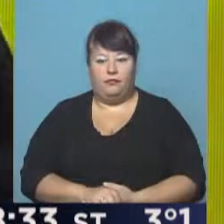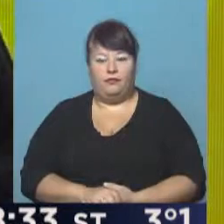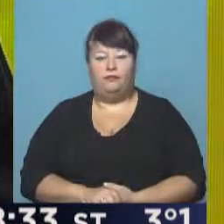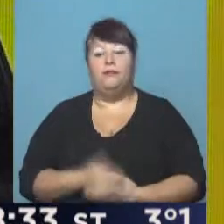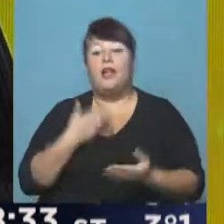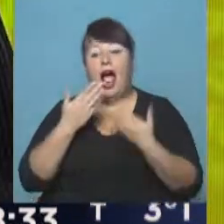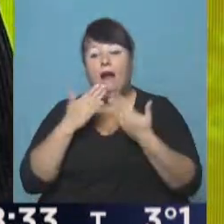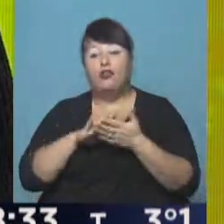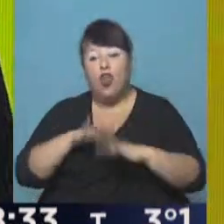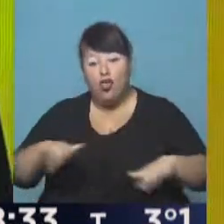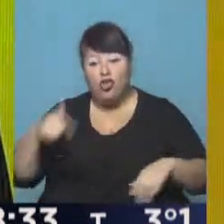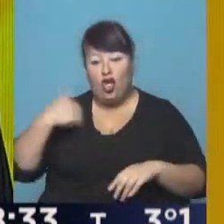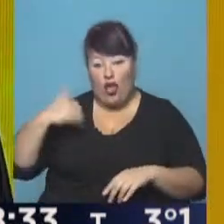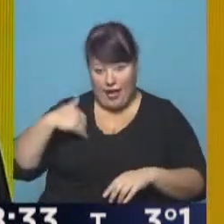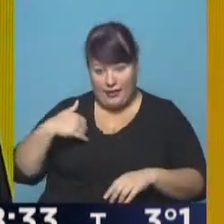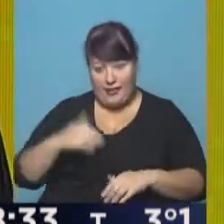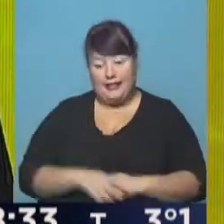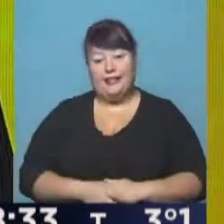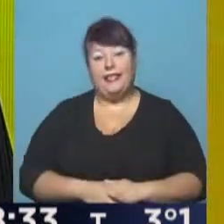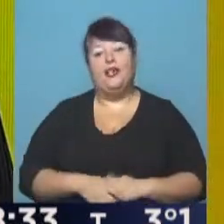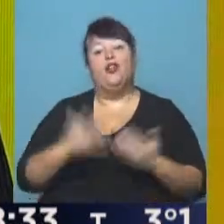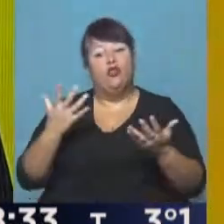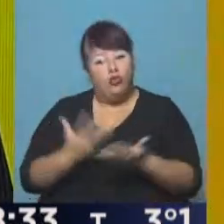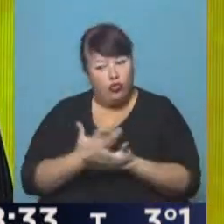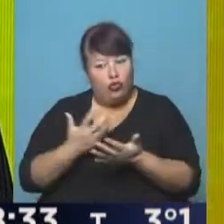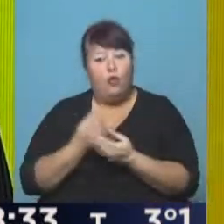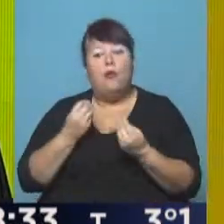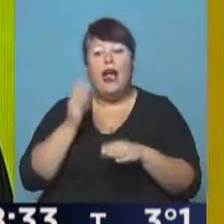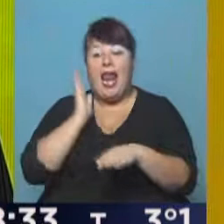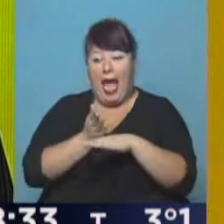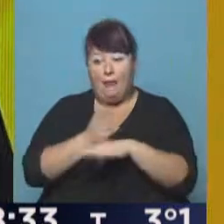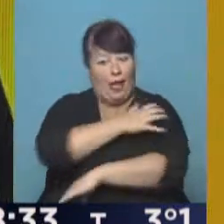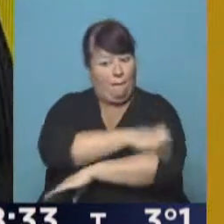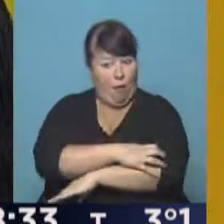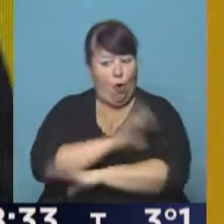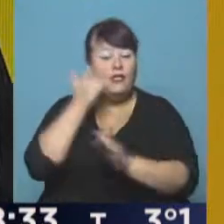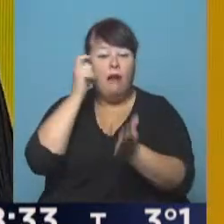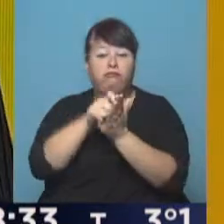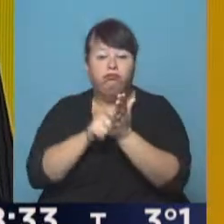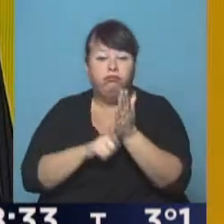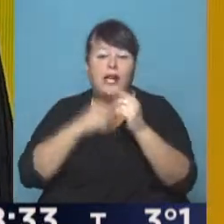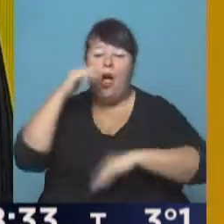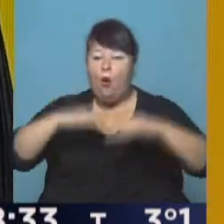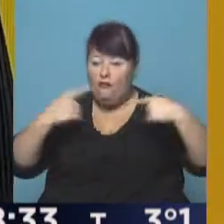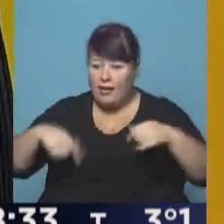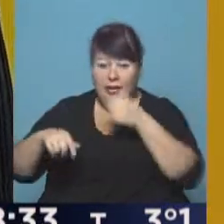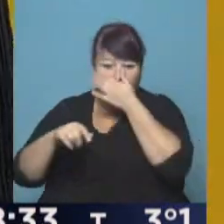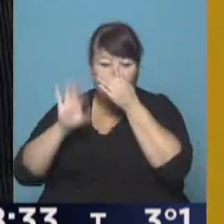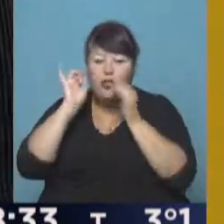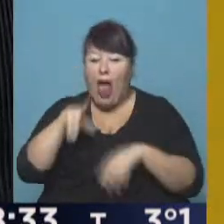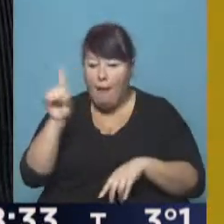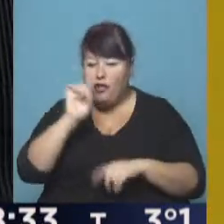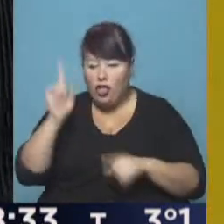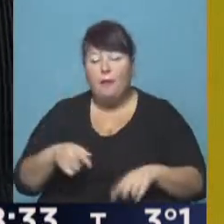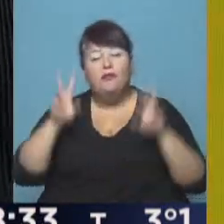hablamos de los chicos en la argentina que sufren mucho porque la mitad son pobres de acuerdo a diferentes encuestas pero no solamente eso